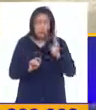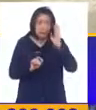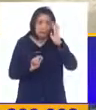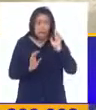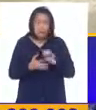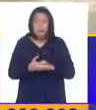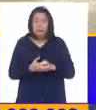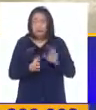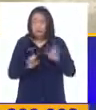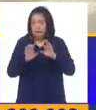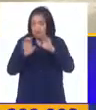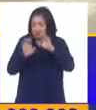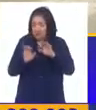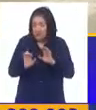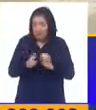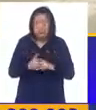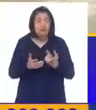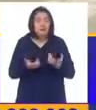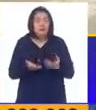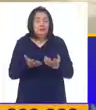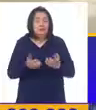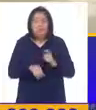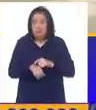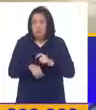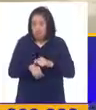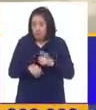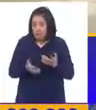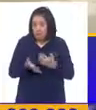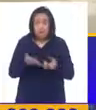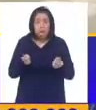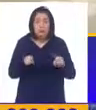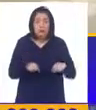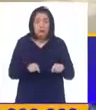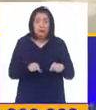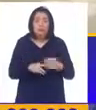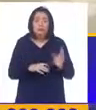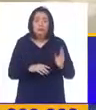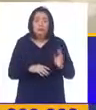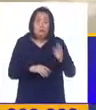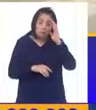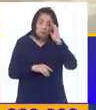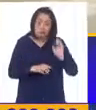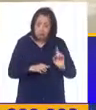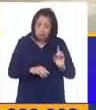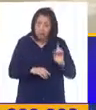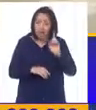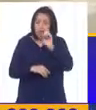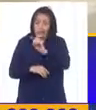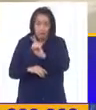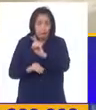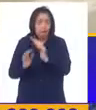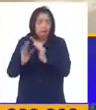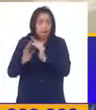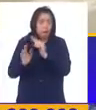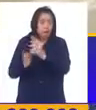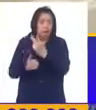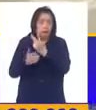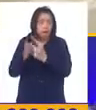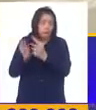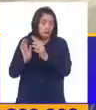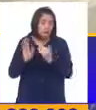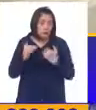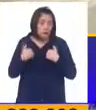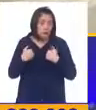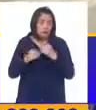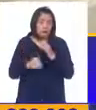policial. El acta de intervención realizada en el momento en el que fueron a intervenir a esta pareja en la casa que